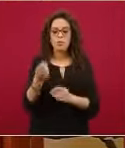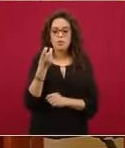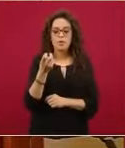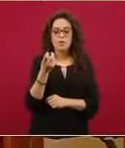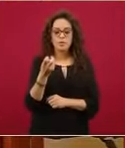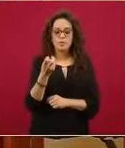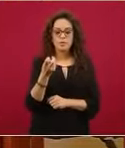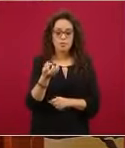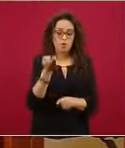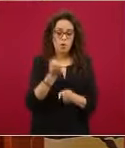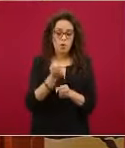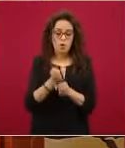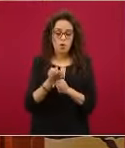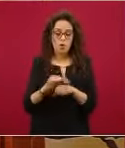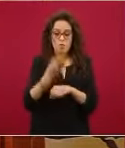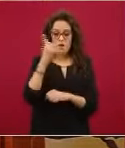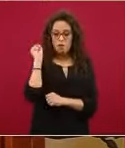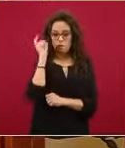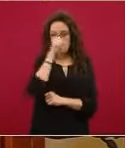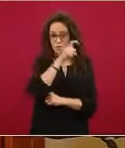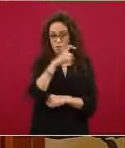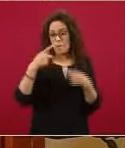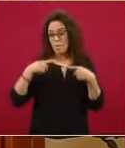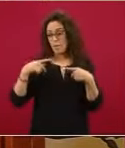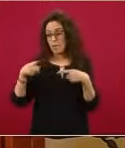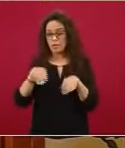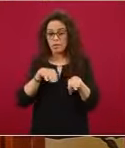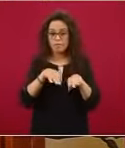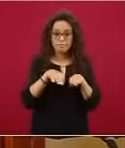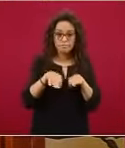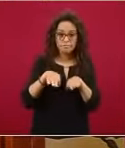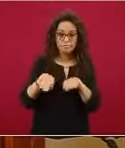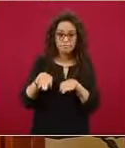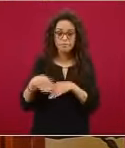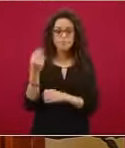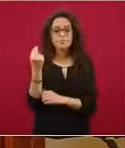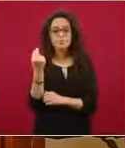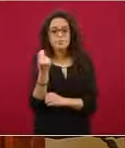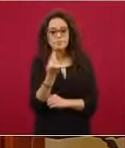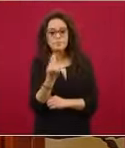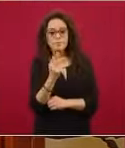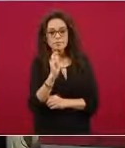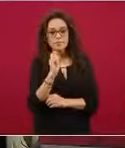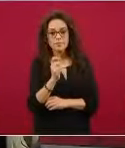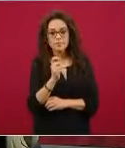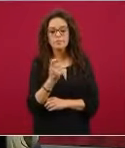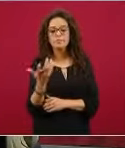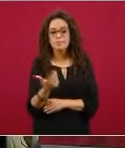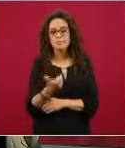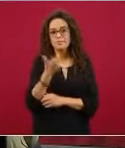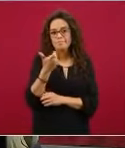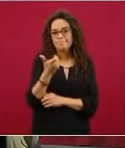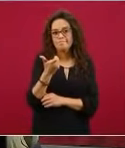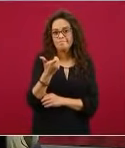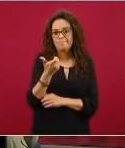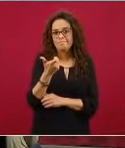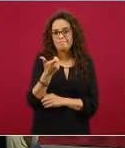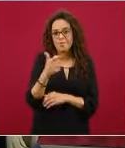en estos momentos complejos, donde los trabajadores pues requieren ingresos extraordinarios,